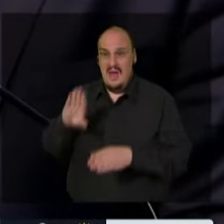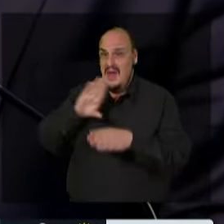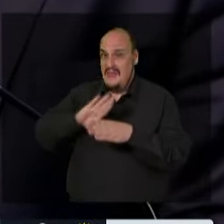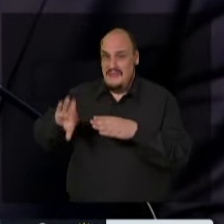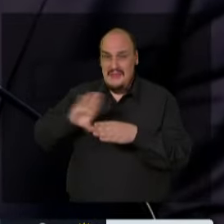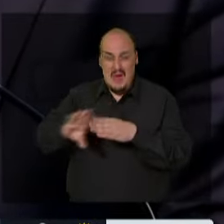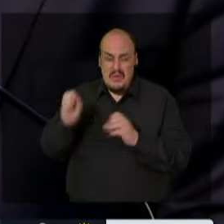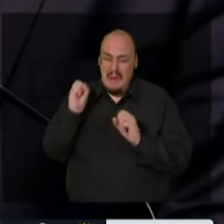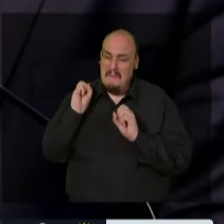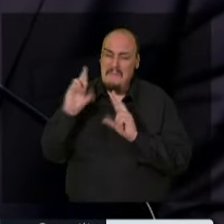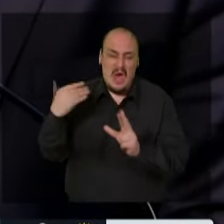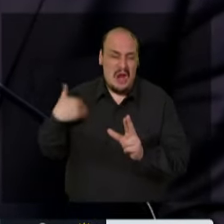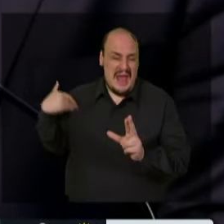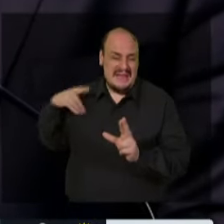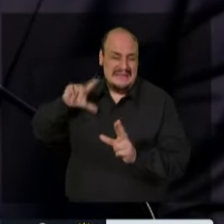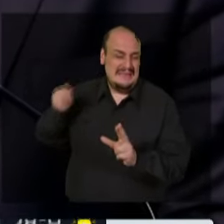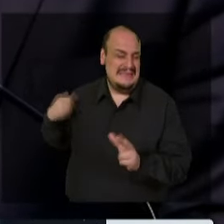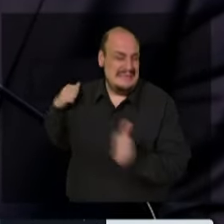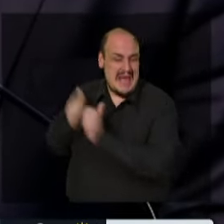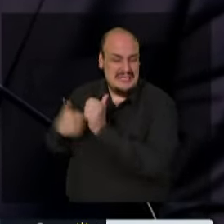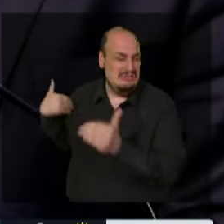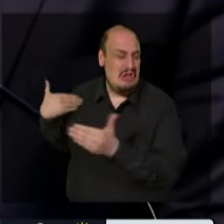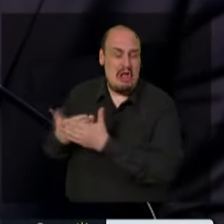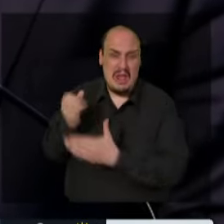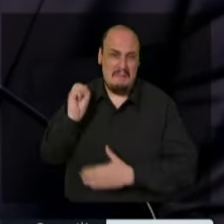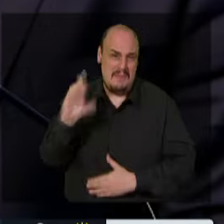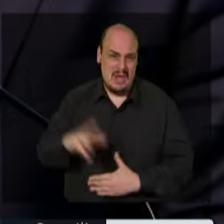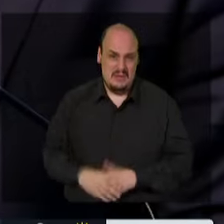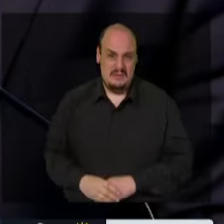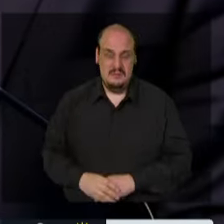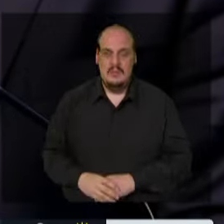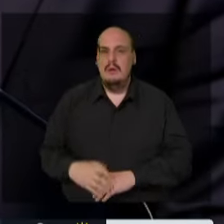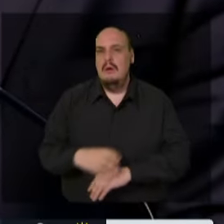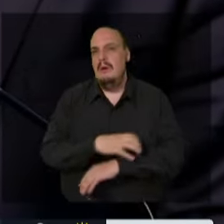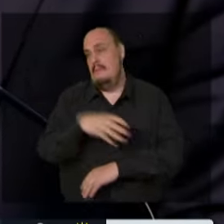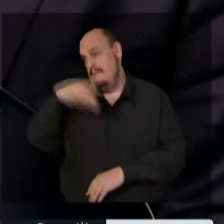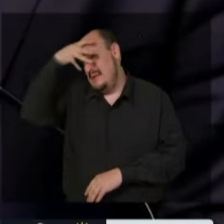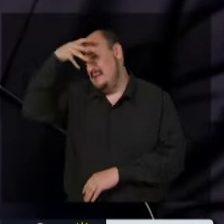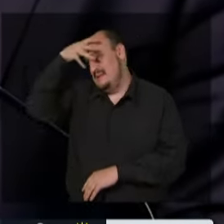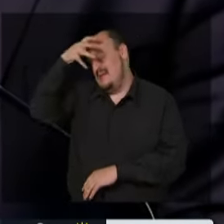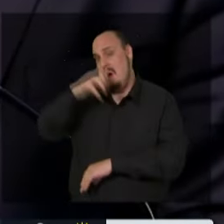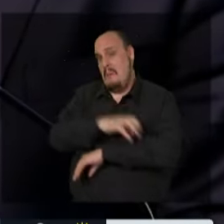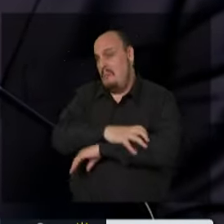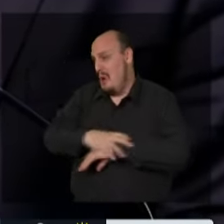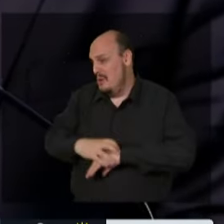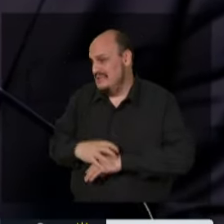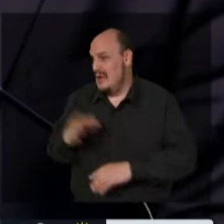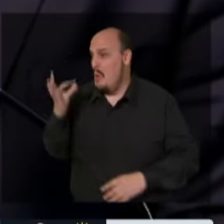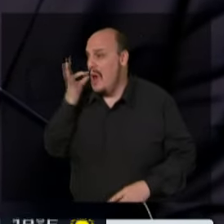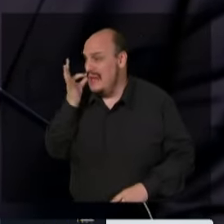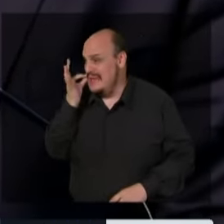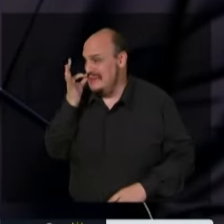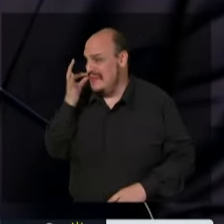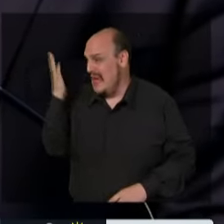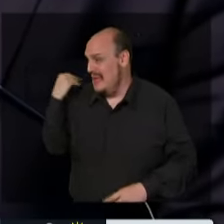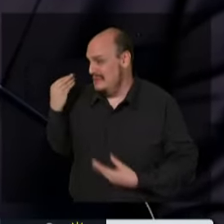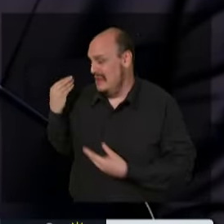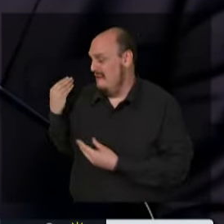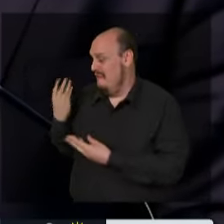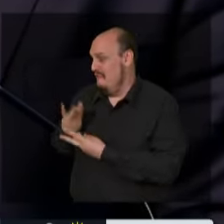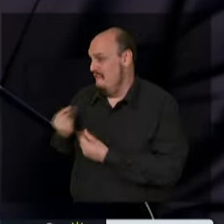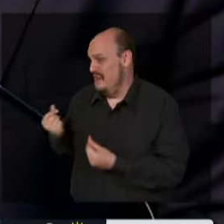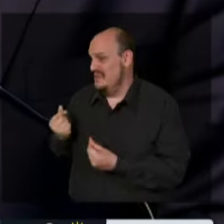criminal de la historia argentina. La pobreza, Patricia, la dejaron en 40 y la tomaron en